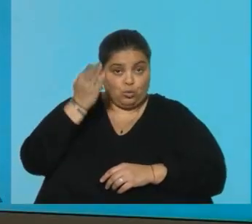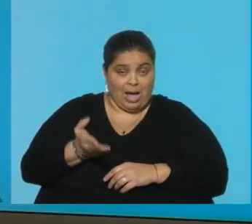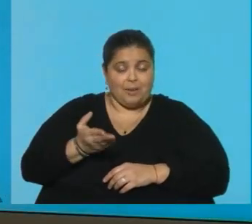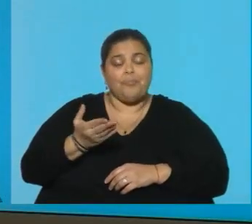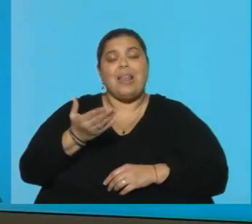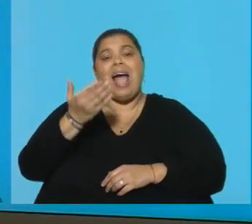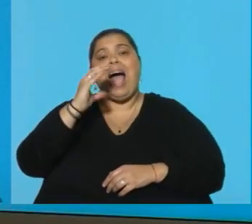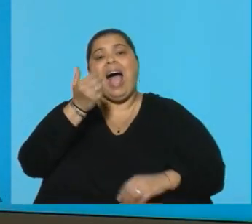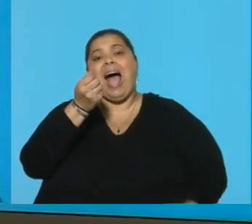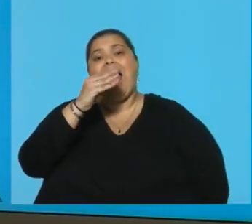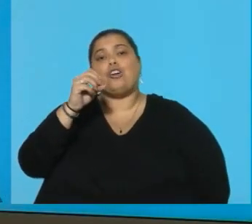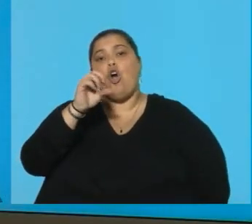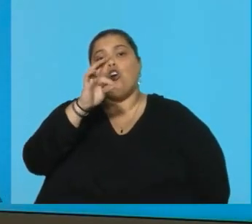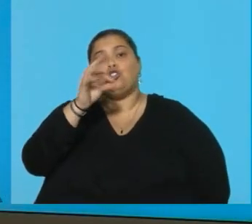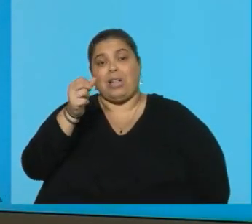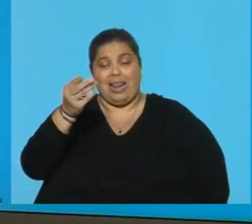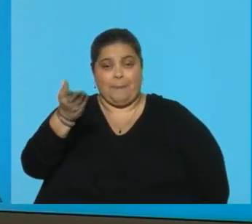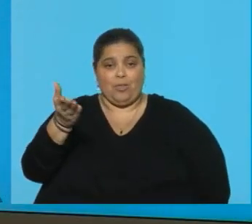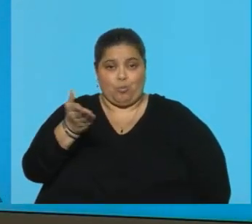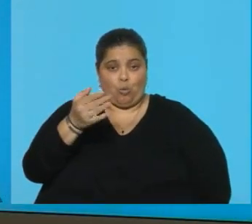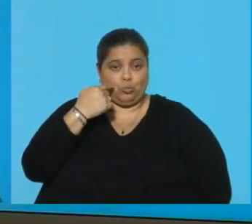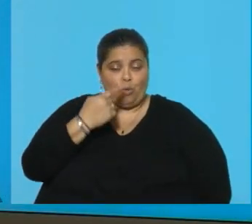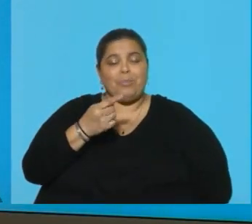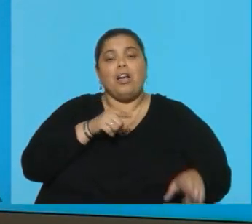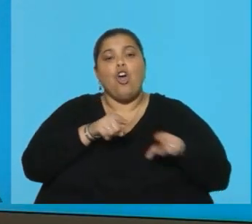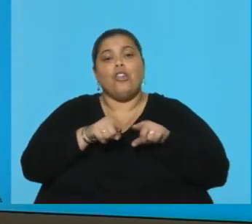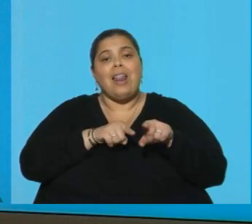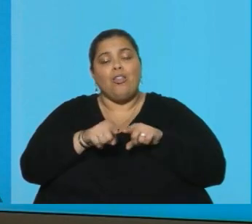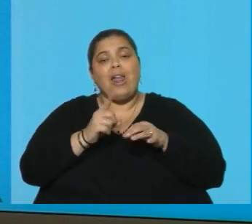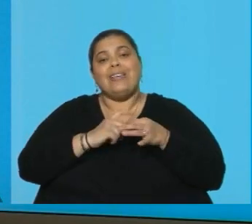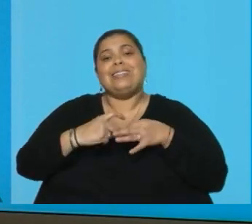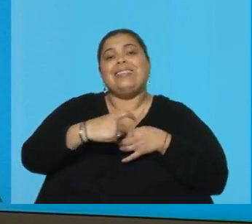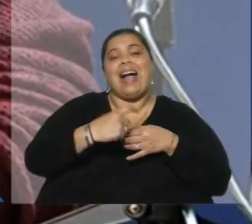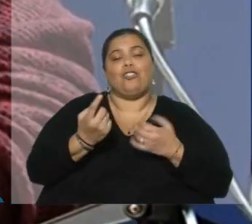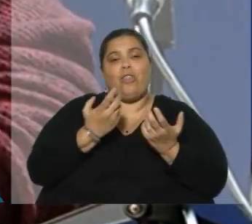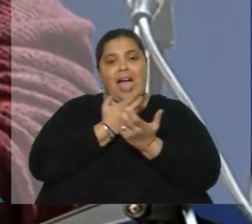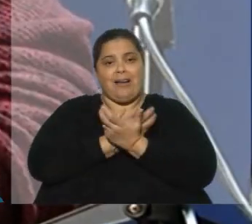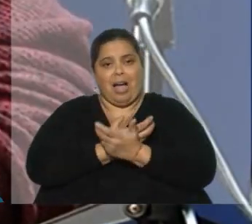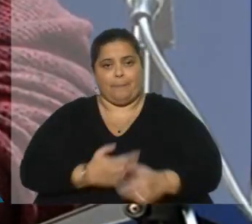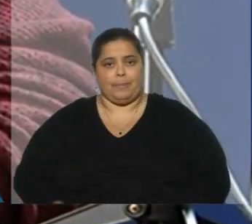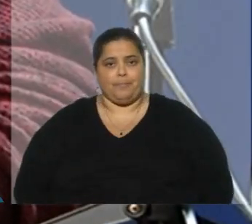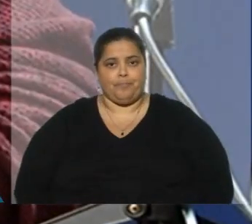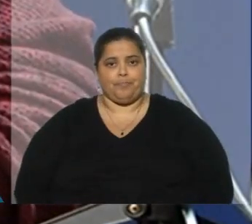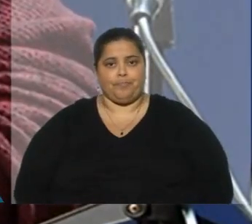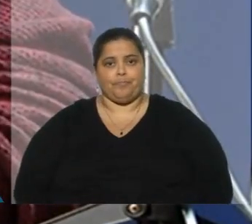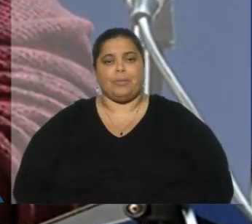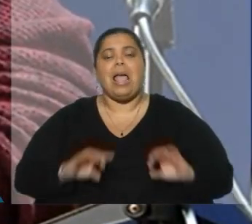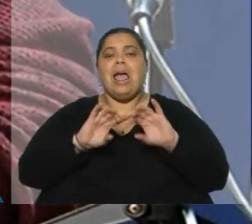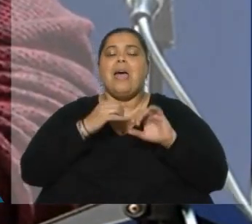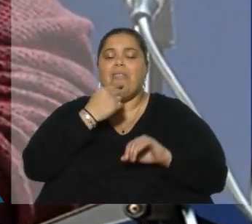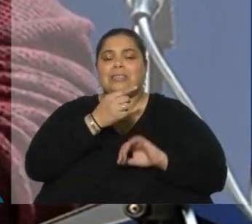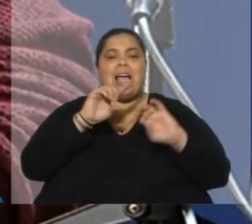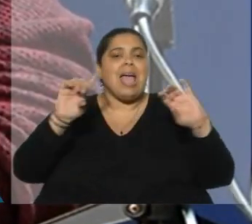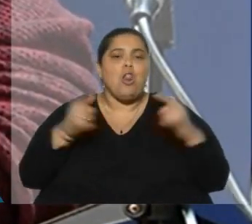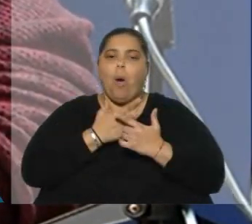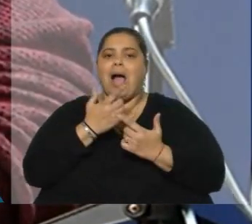Acosta, y lo pido a la producción, que es de la coordinadora de sindicatos de ANCAP. No hay ningún motivo